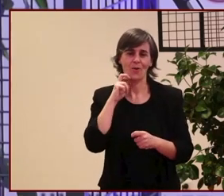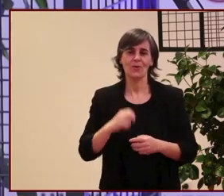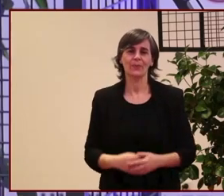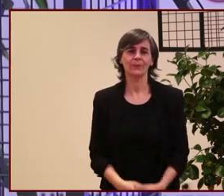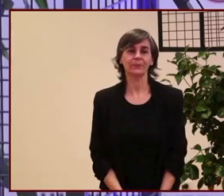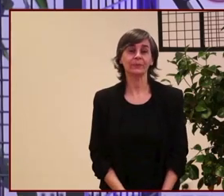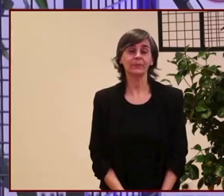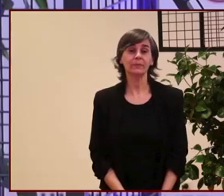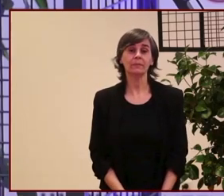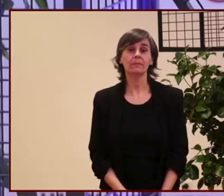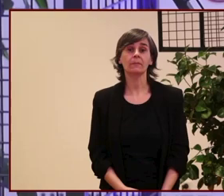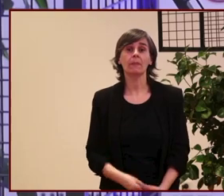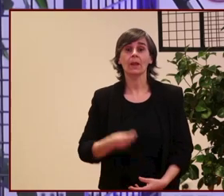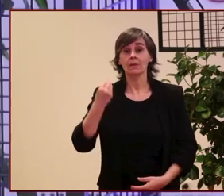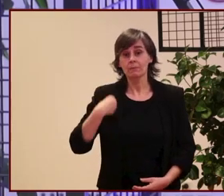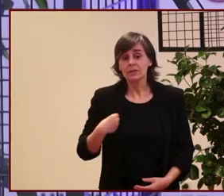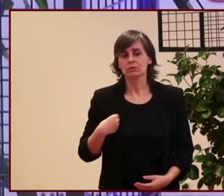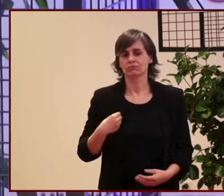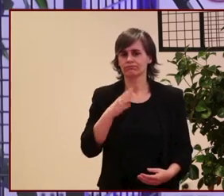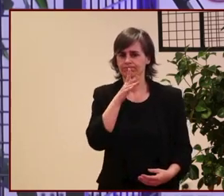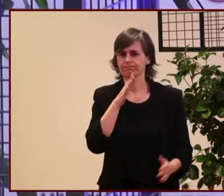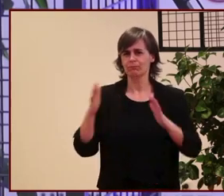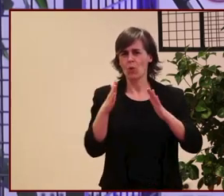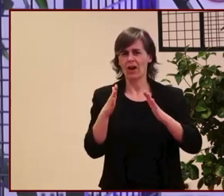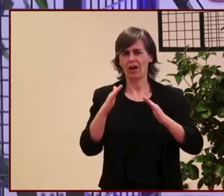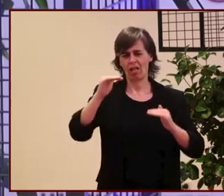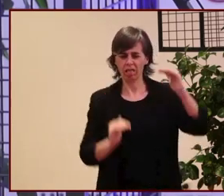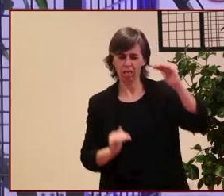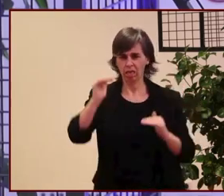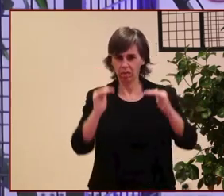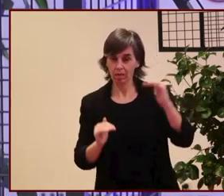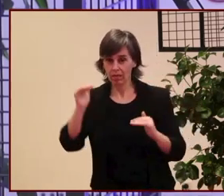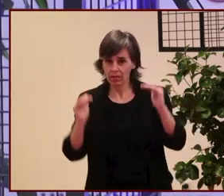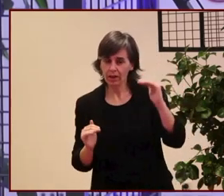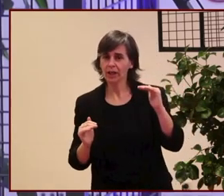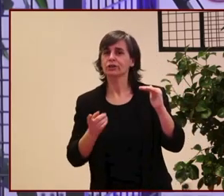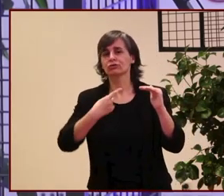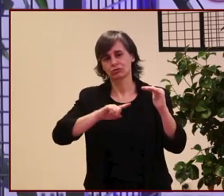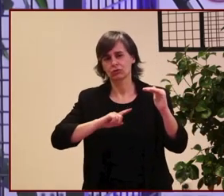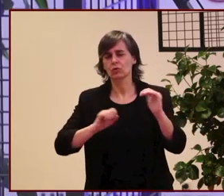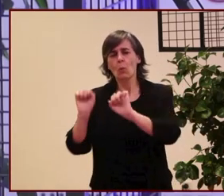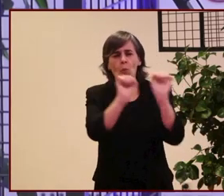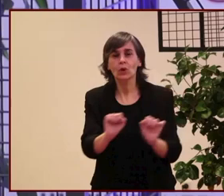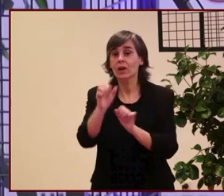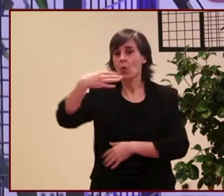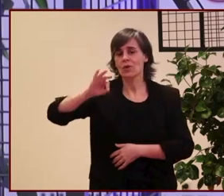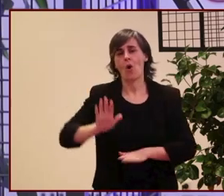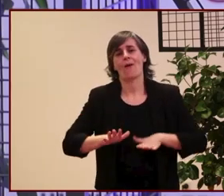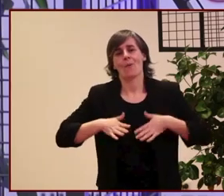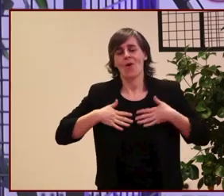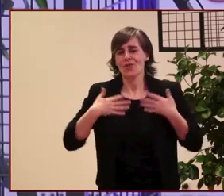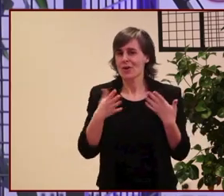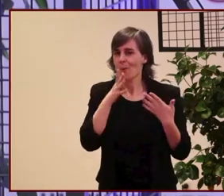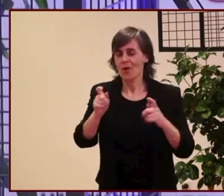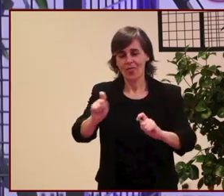ante la intemperie de las desigualdades estamos al abrigo de las valiosas emociones que nos sostienen con su calor y